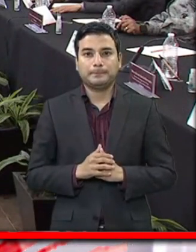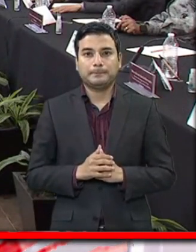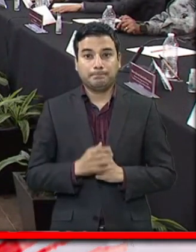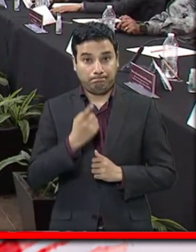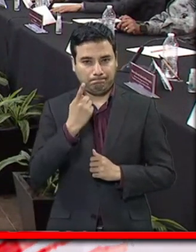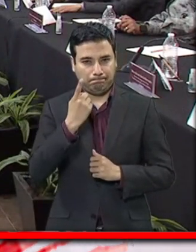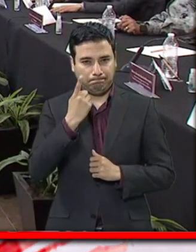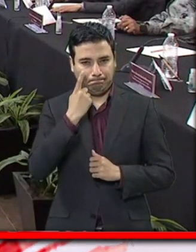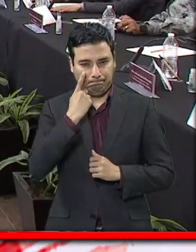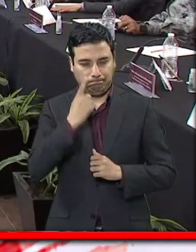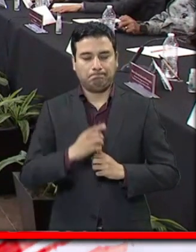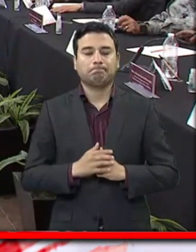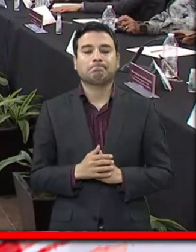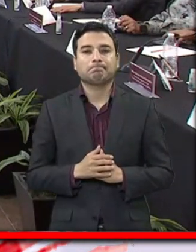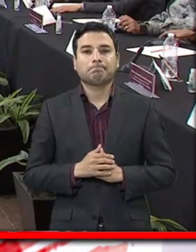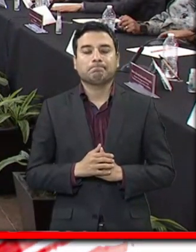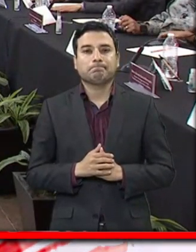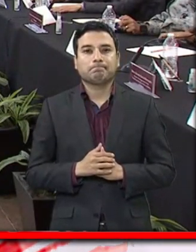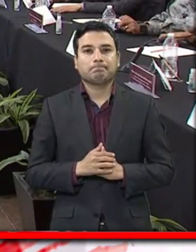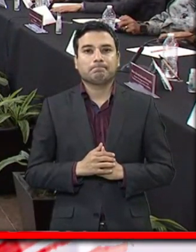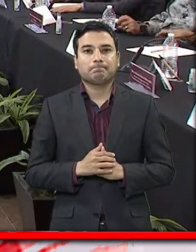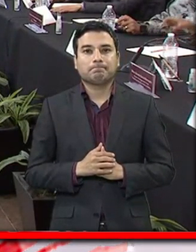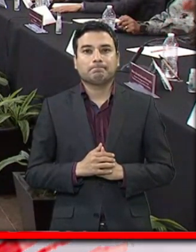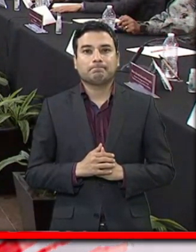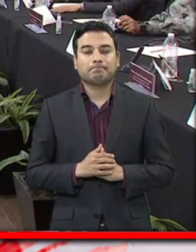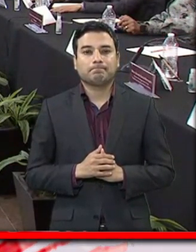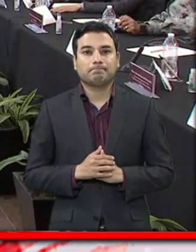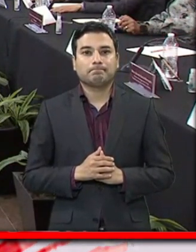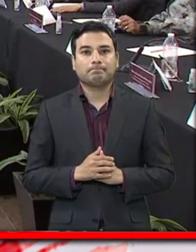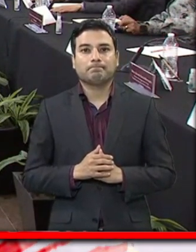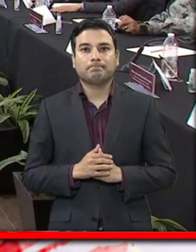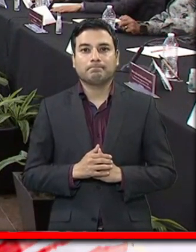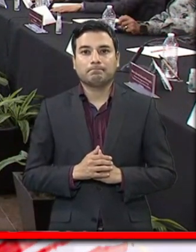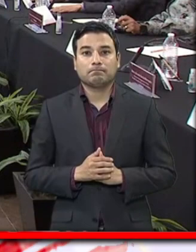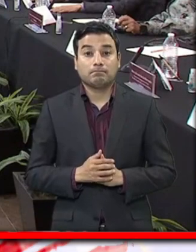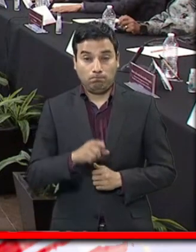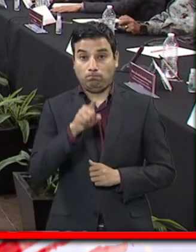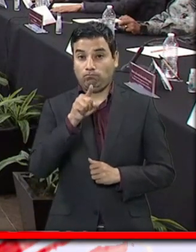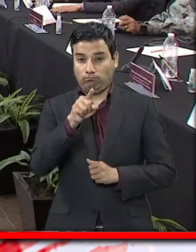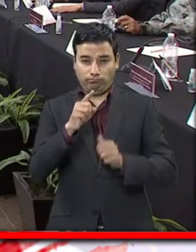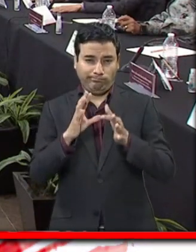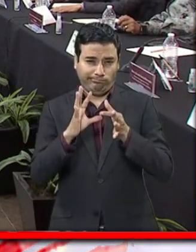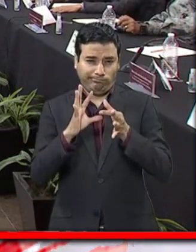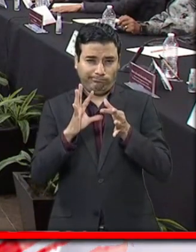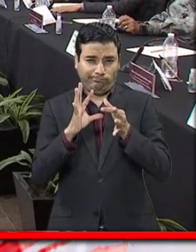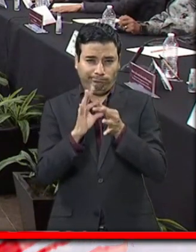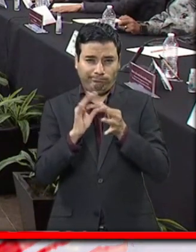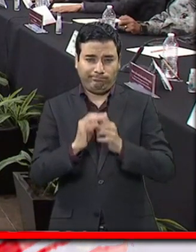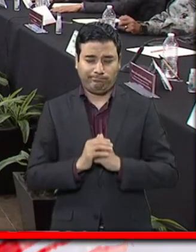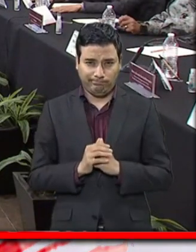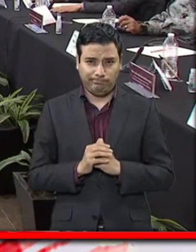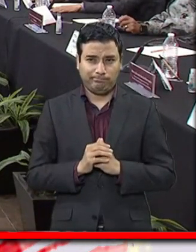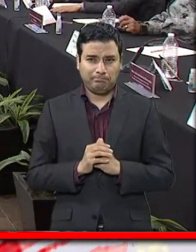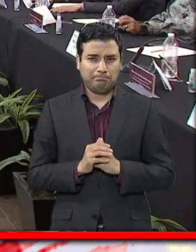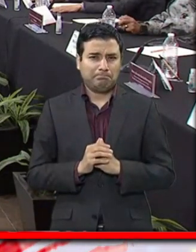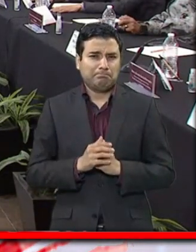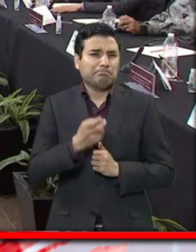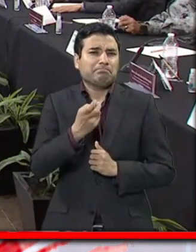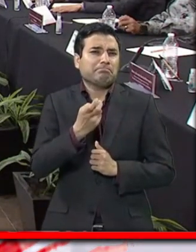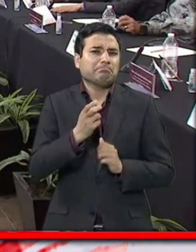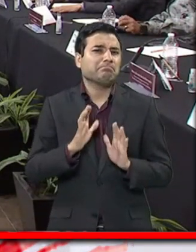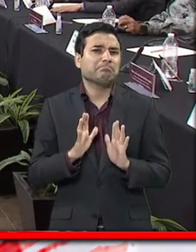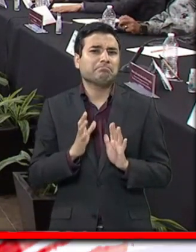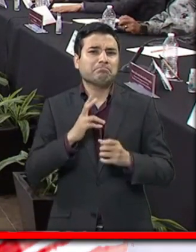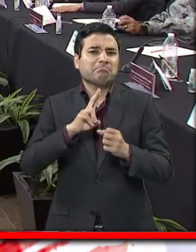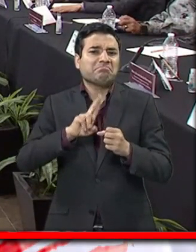Mire yo creo que las expresiones que usted Comenta pues son parte del debate